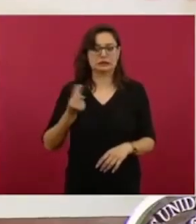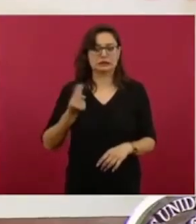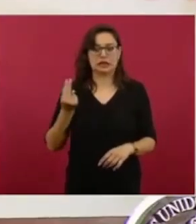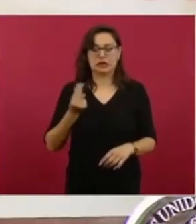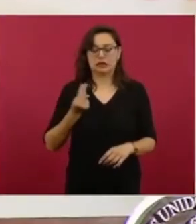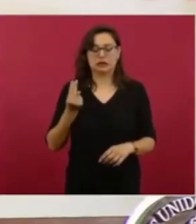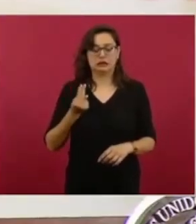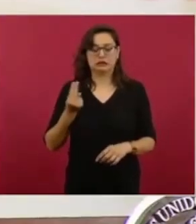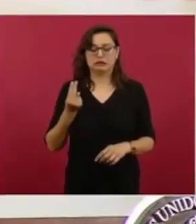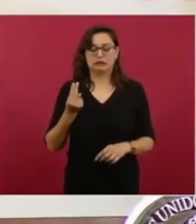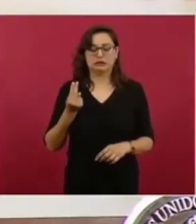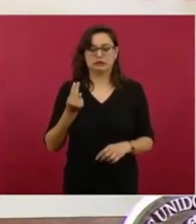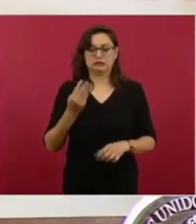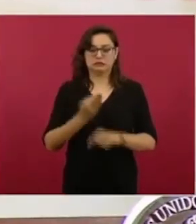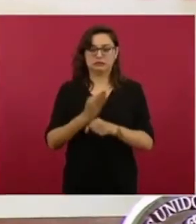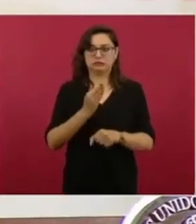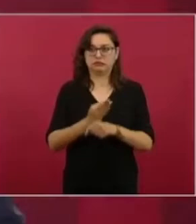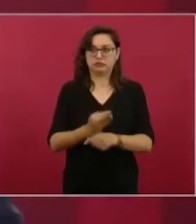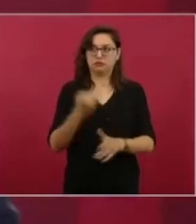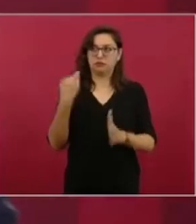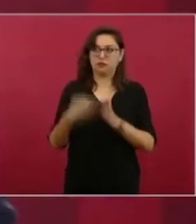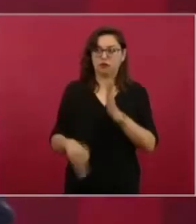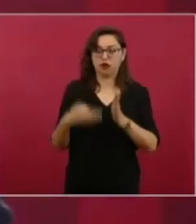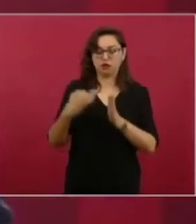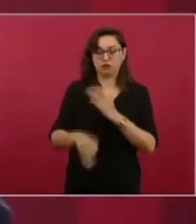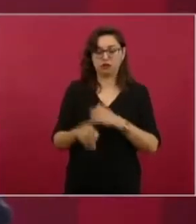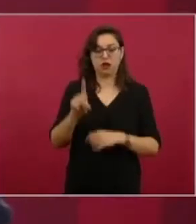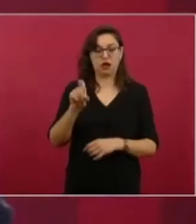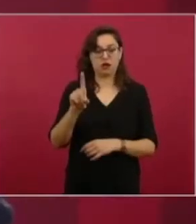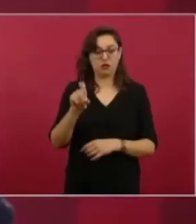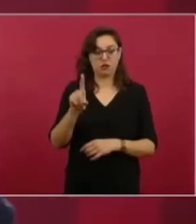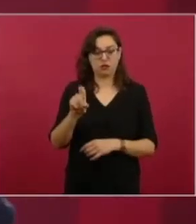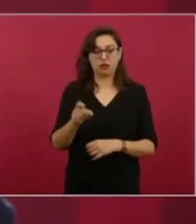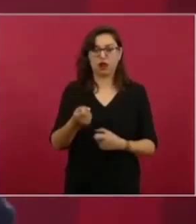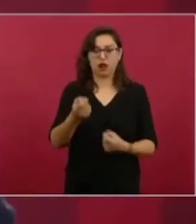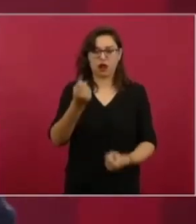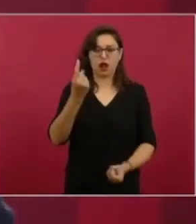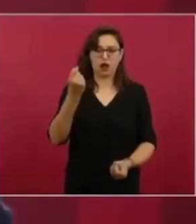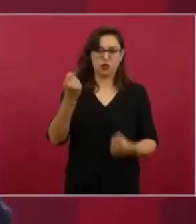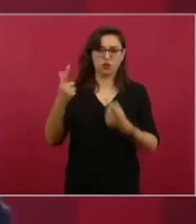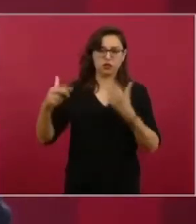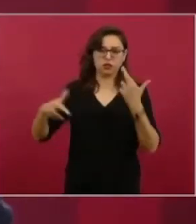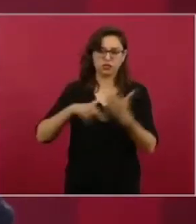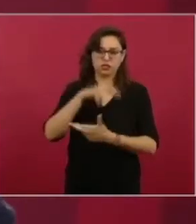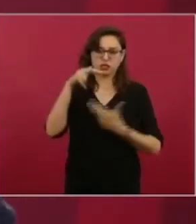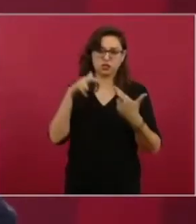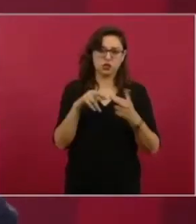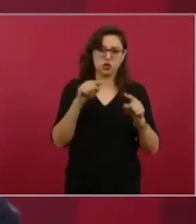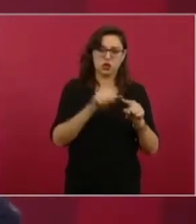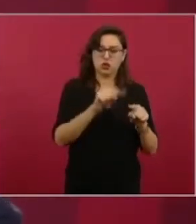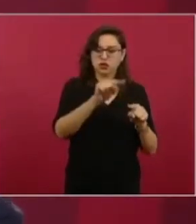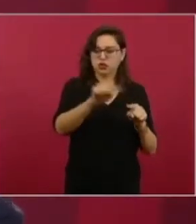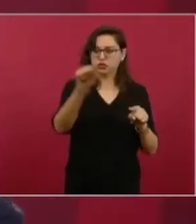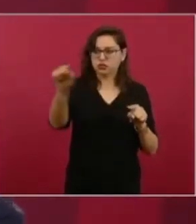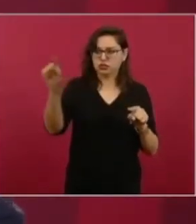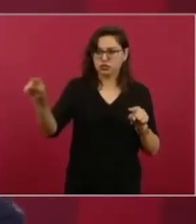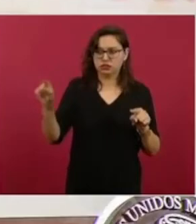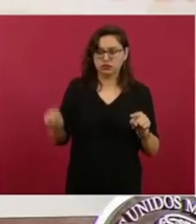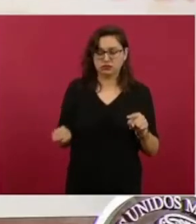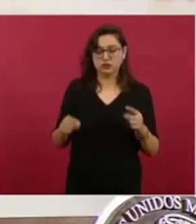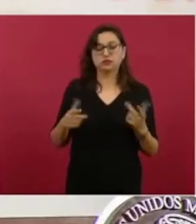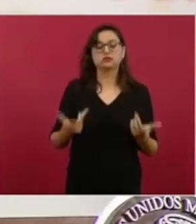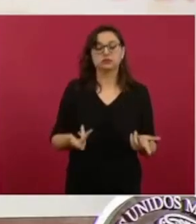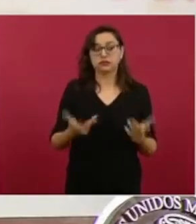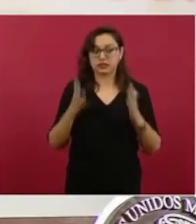en que no se tiene agua en algunas partes, sobre todo para